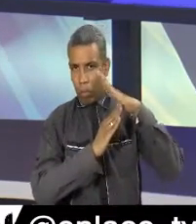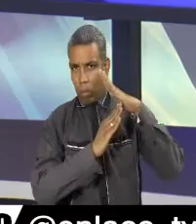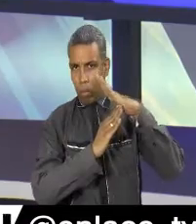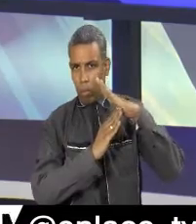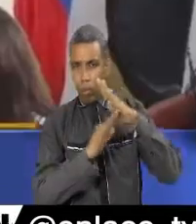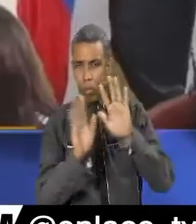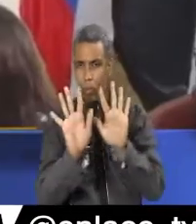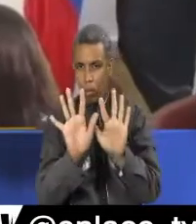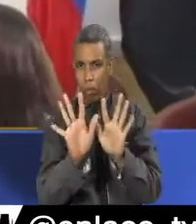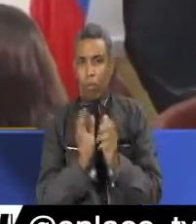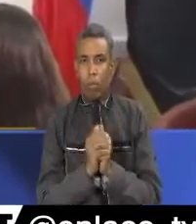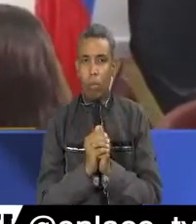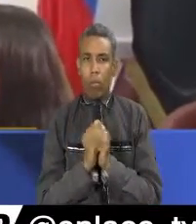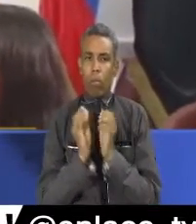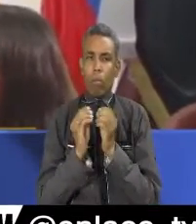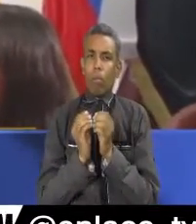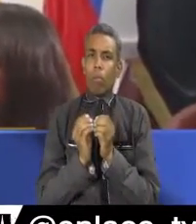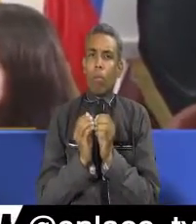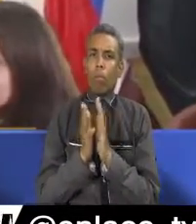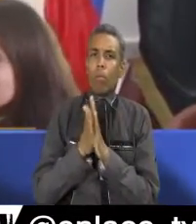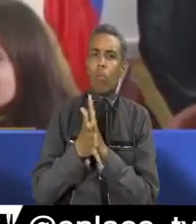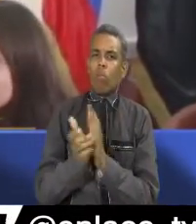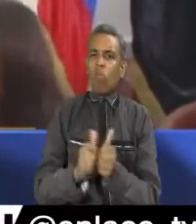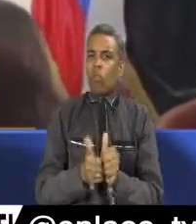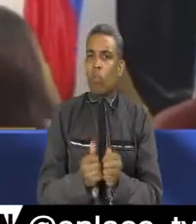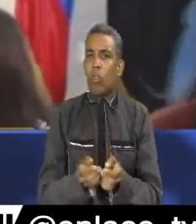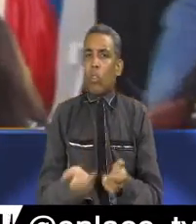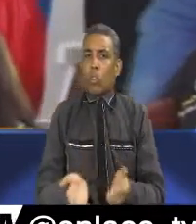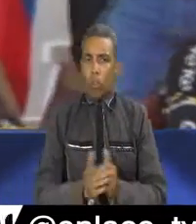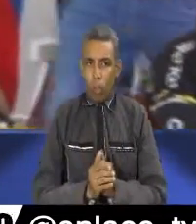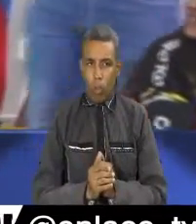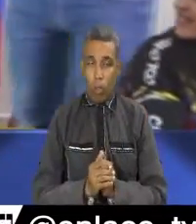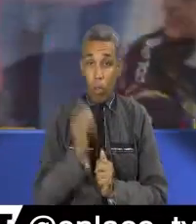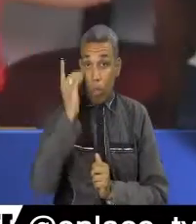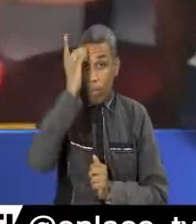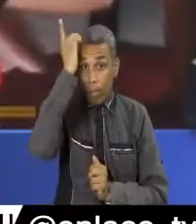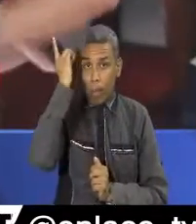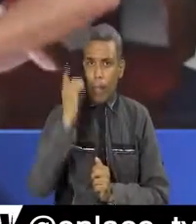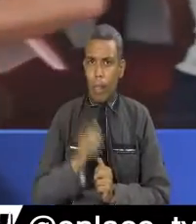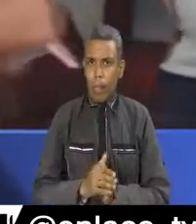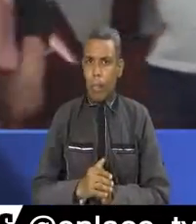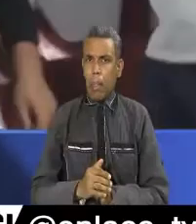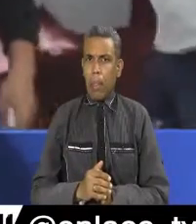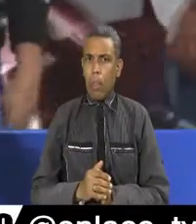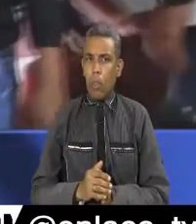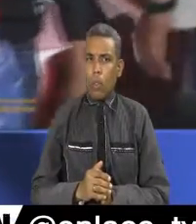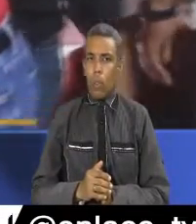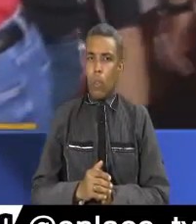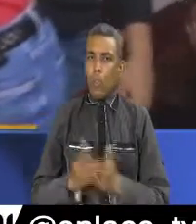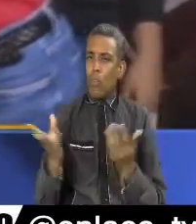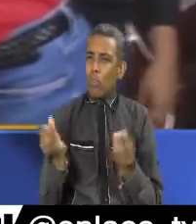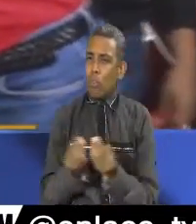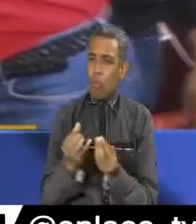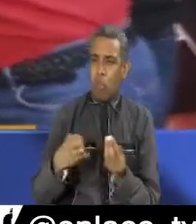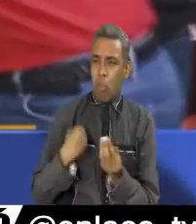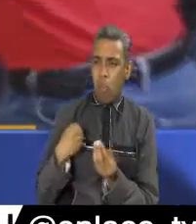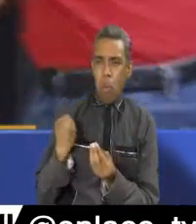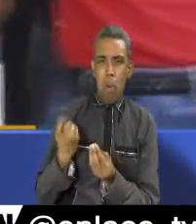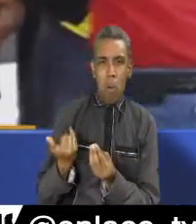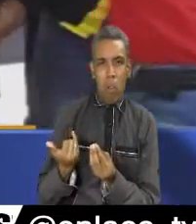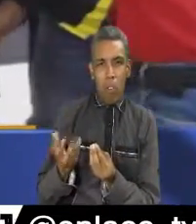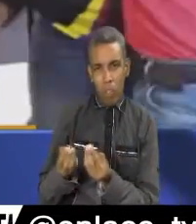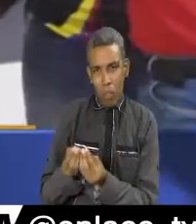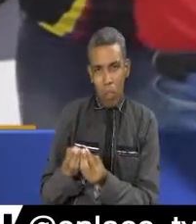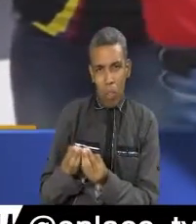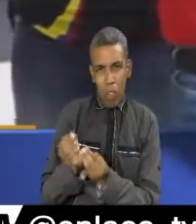Al regresar en la información deportiva les tendremos detalles sobre la entrega de la bandera de Barranca Bermeja que hizo el alcalde de la ciudad a la delegación